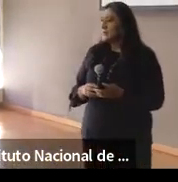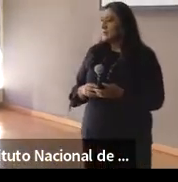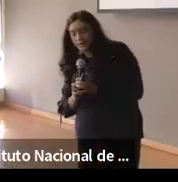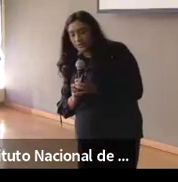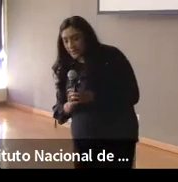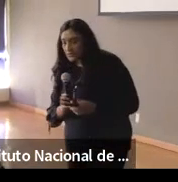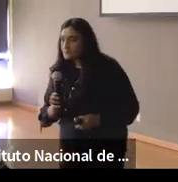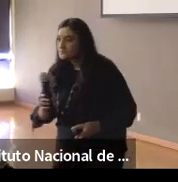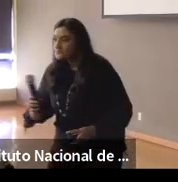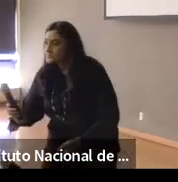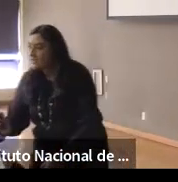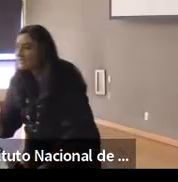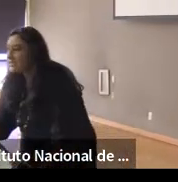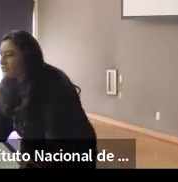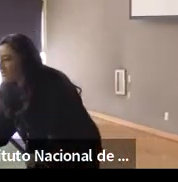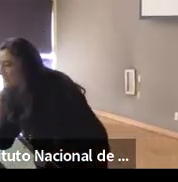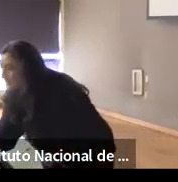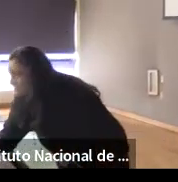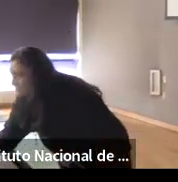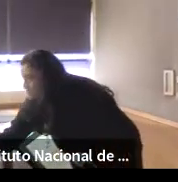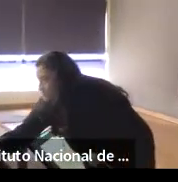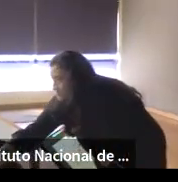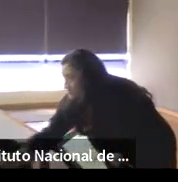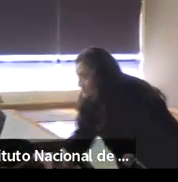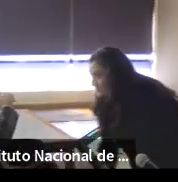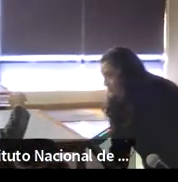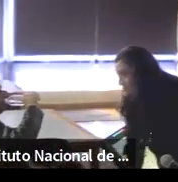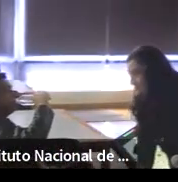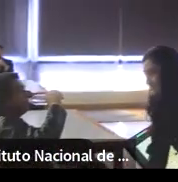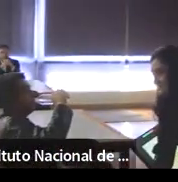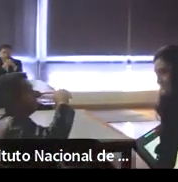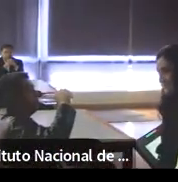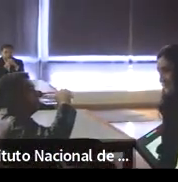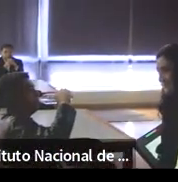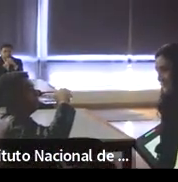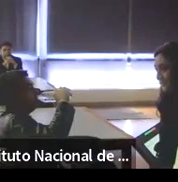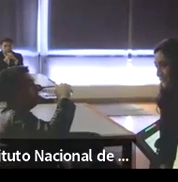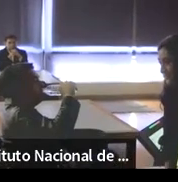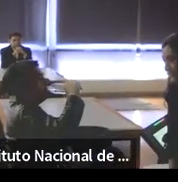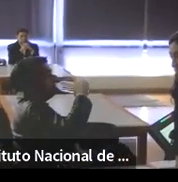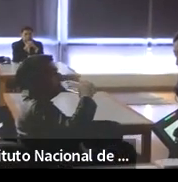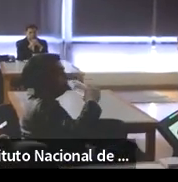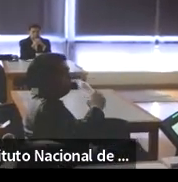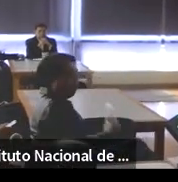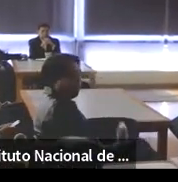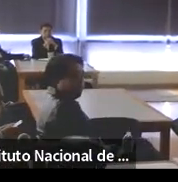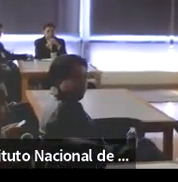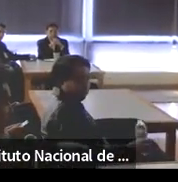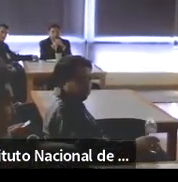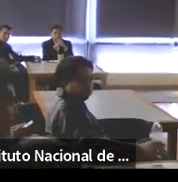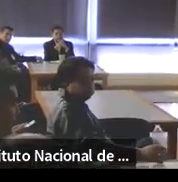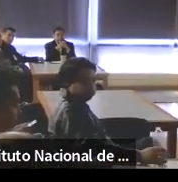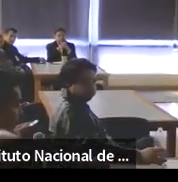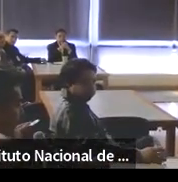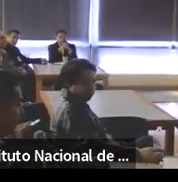qué hicieron directos ya hicieron diferente pues y de acuerdo a